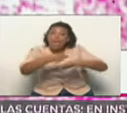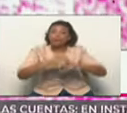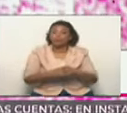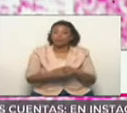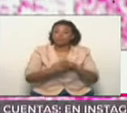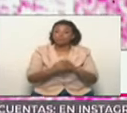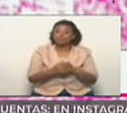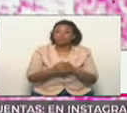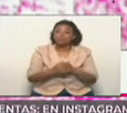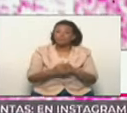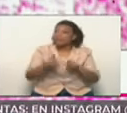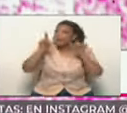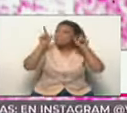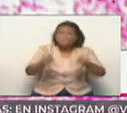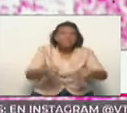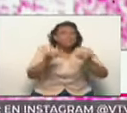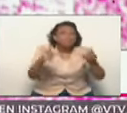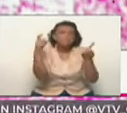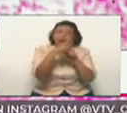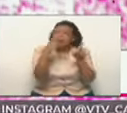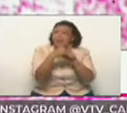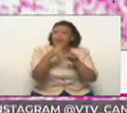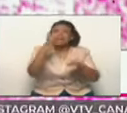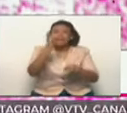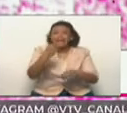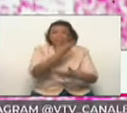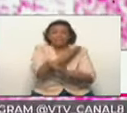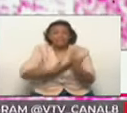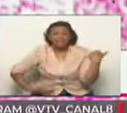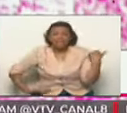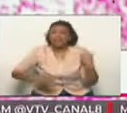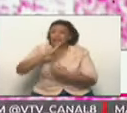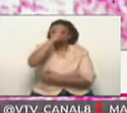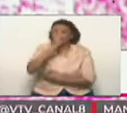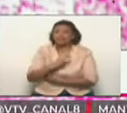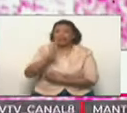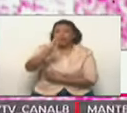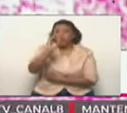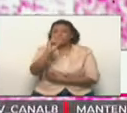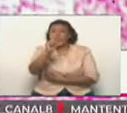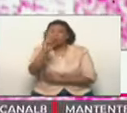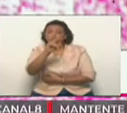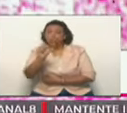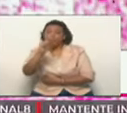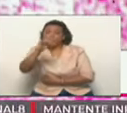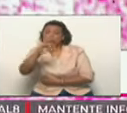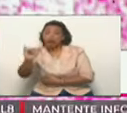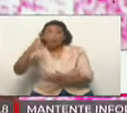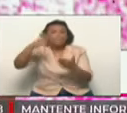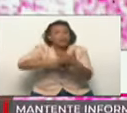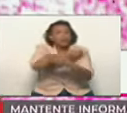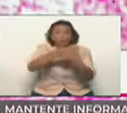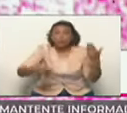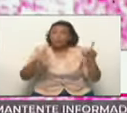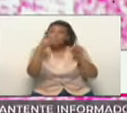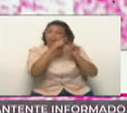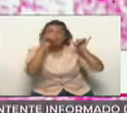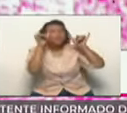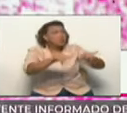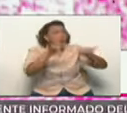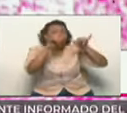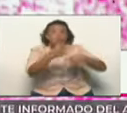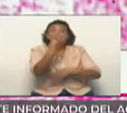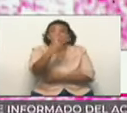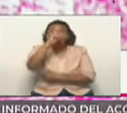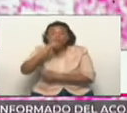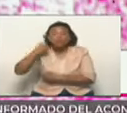Bolsonaro. No han cambiado un punto, una palabra ni una coma del veto de Jair Bolsonaro durante